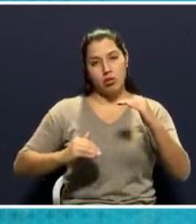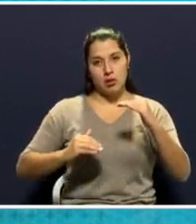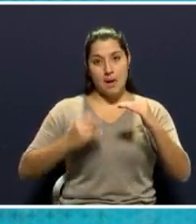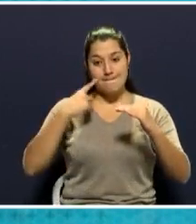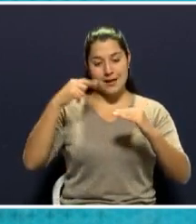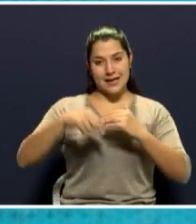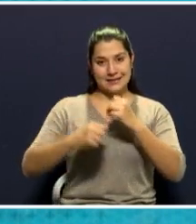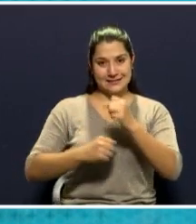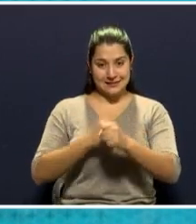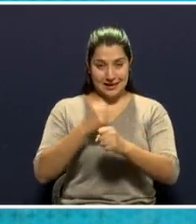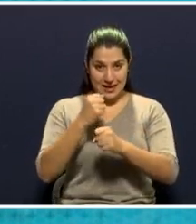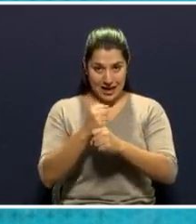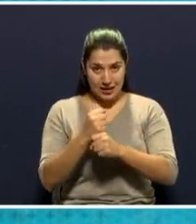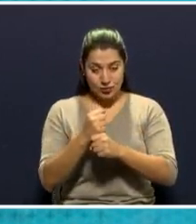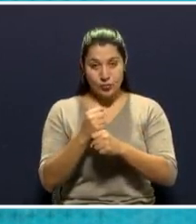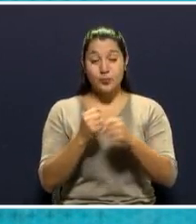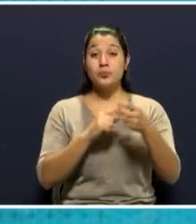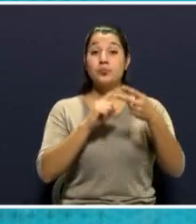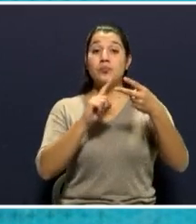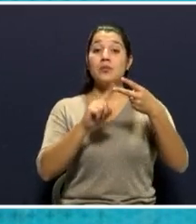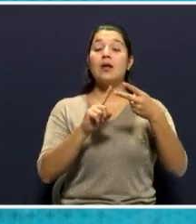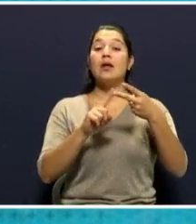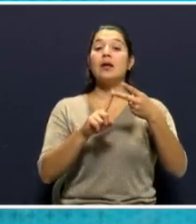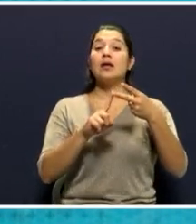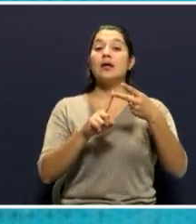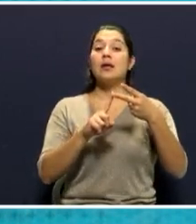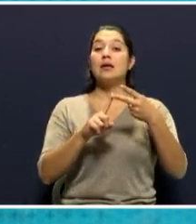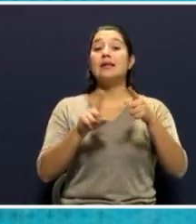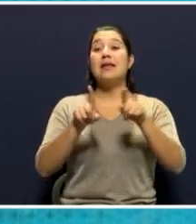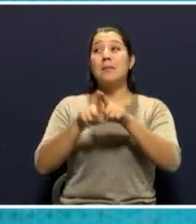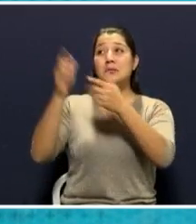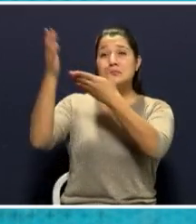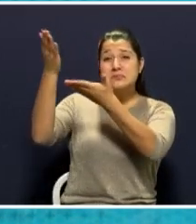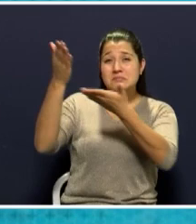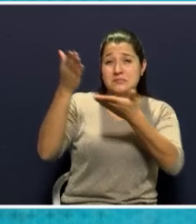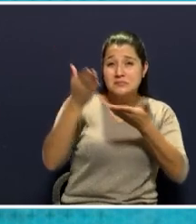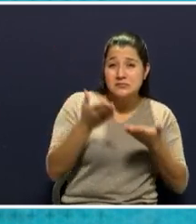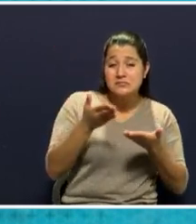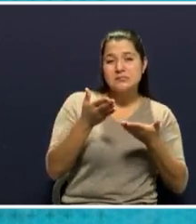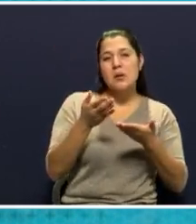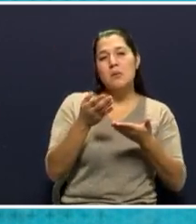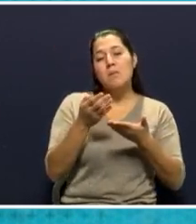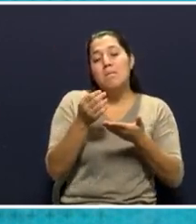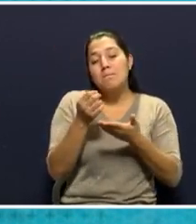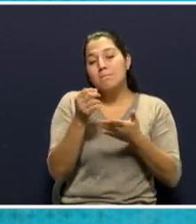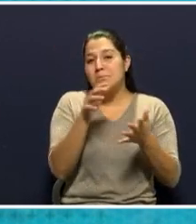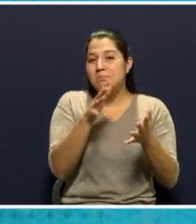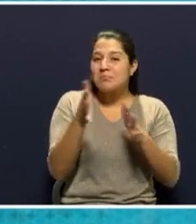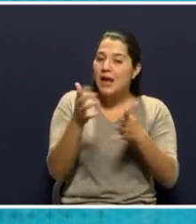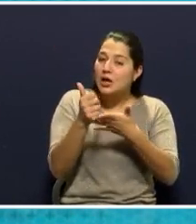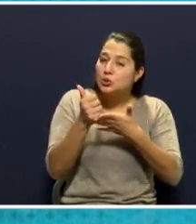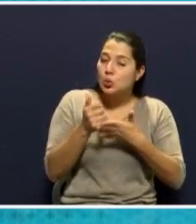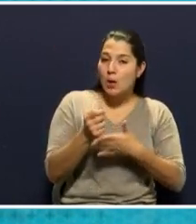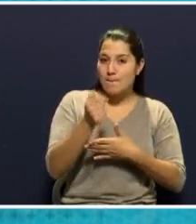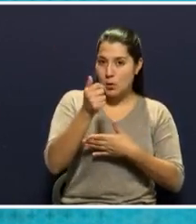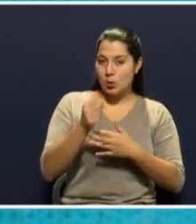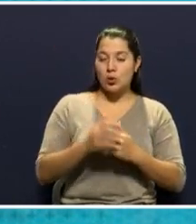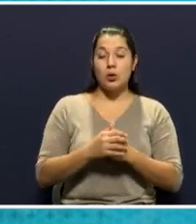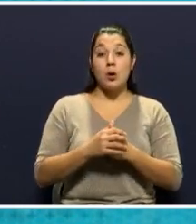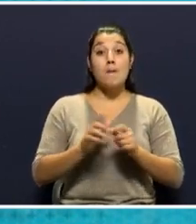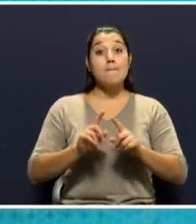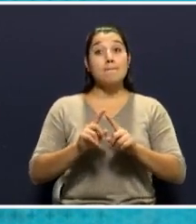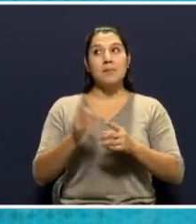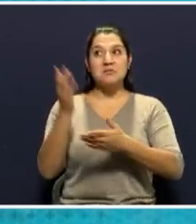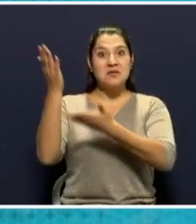2020, compensa parcialmente la caída en importaciones, pero apenas parcialmente. También se espera por primera vez desde que